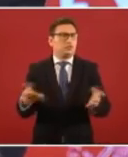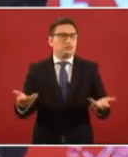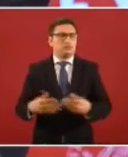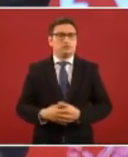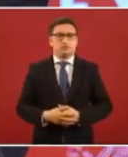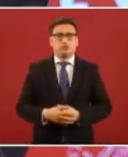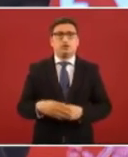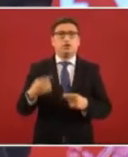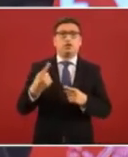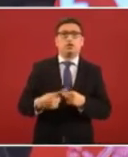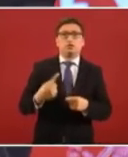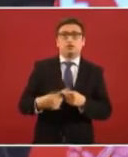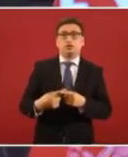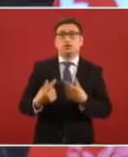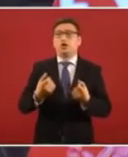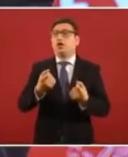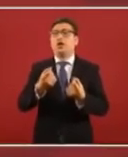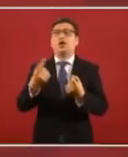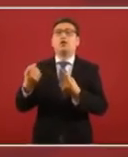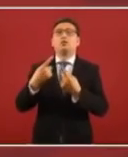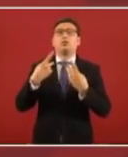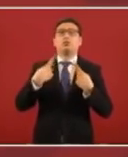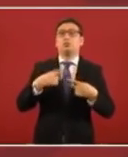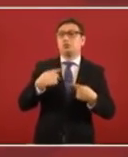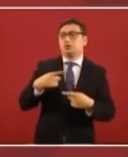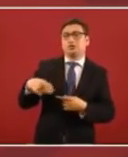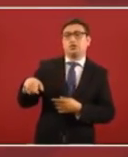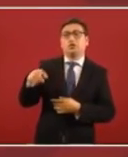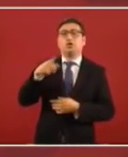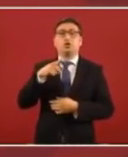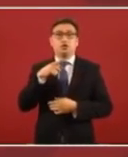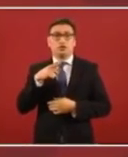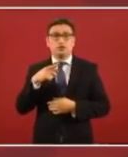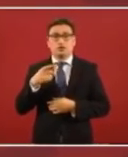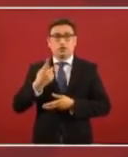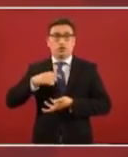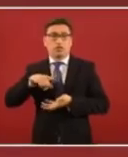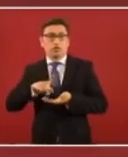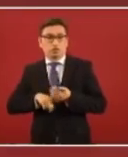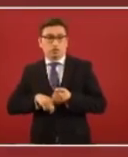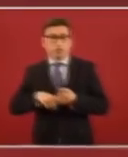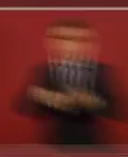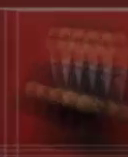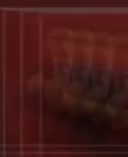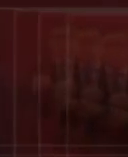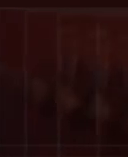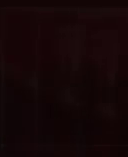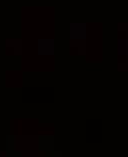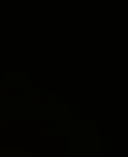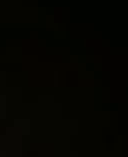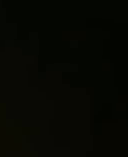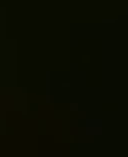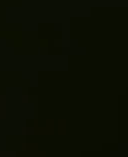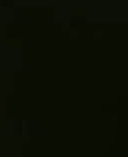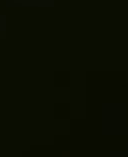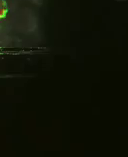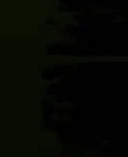a delincuentes de cuello blanco, que ni siquiera han perdido su respetabilidad.